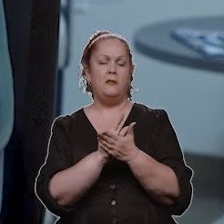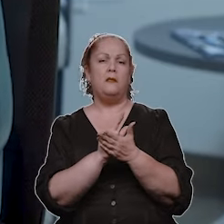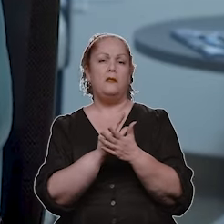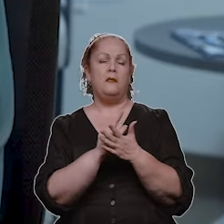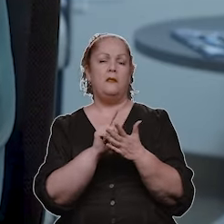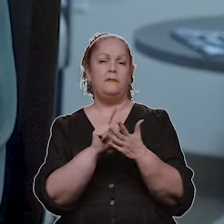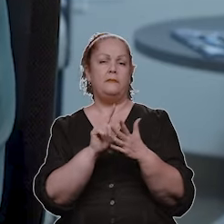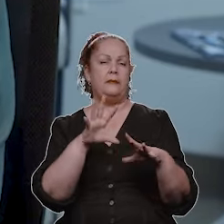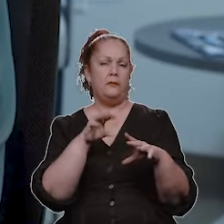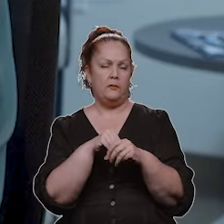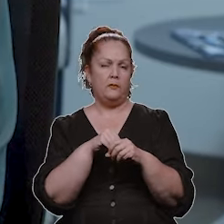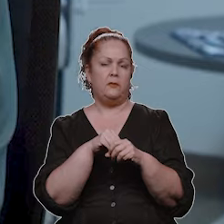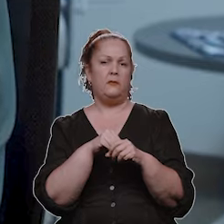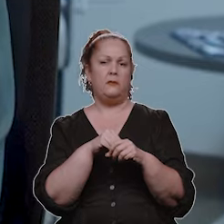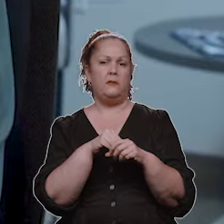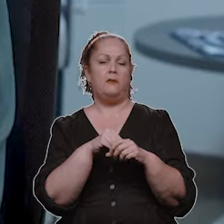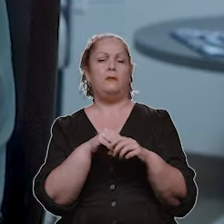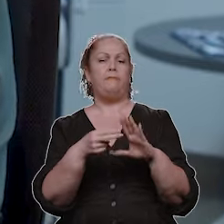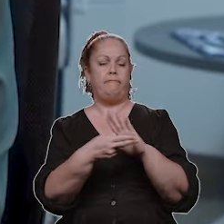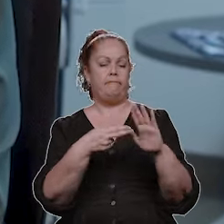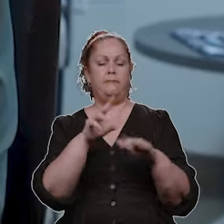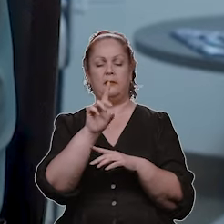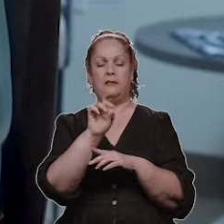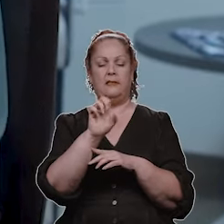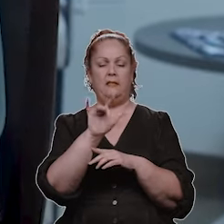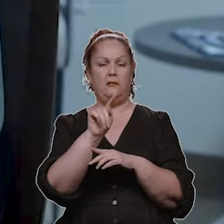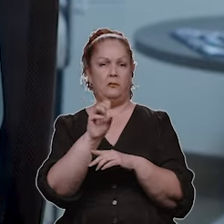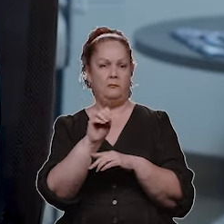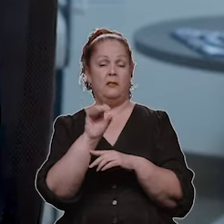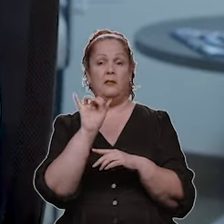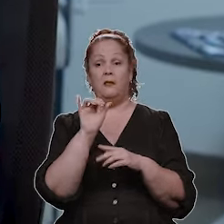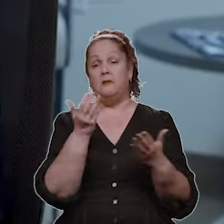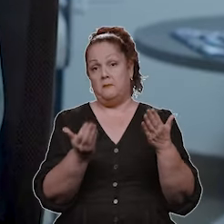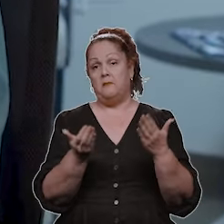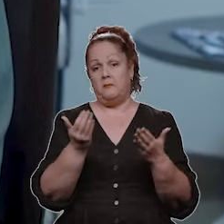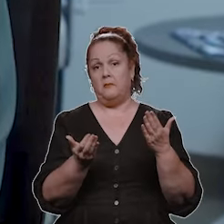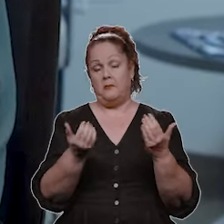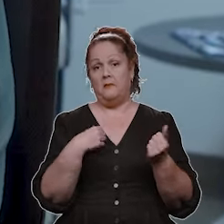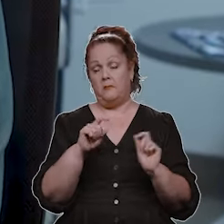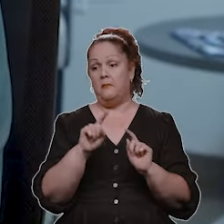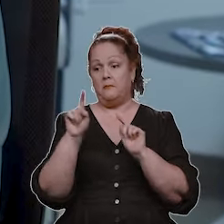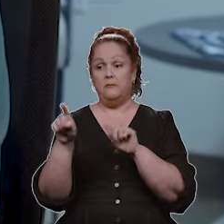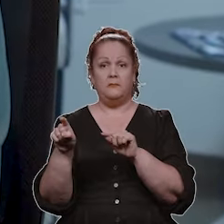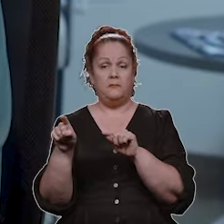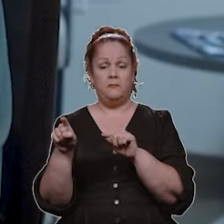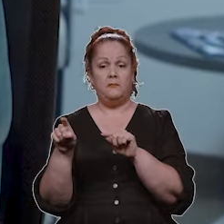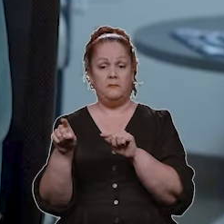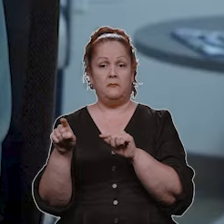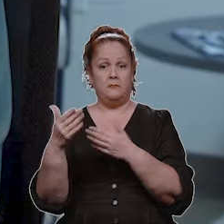incluyen dentro de su texto tipificación de delitos Así que pudiera ser que también se traiga ante la